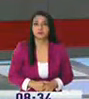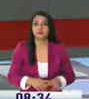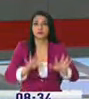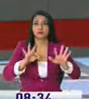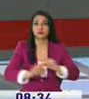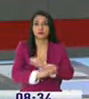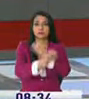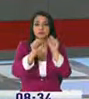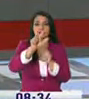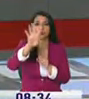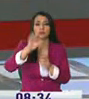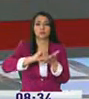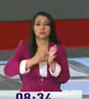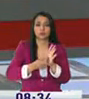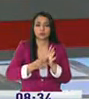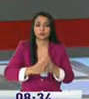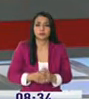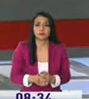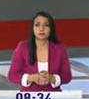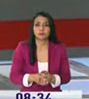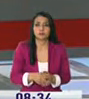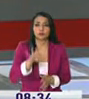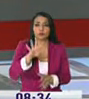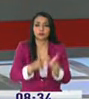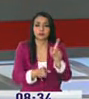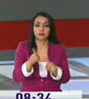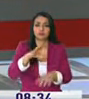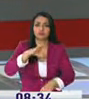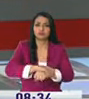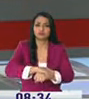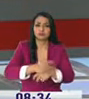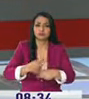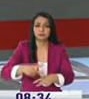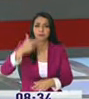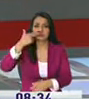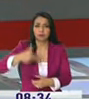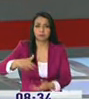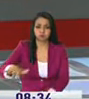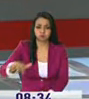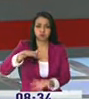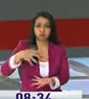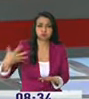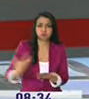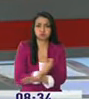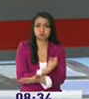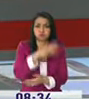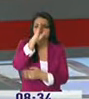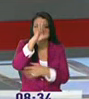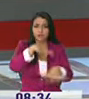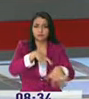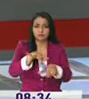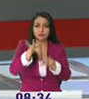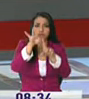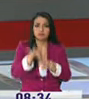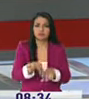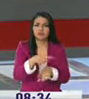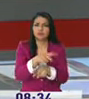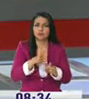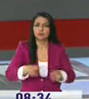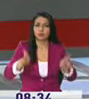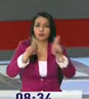4 y contarles que 4 personas fueron detenidas y gran cantidad de combustible incautado. Esto tras el operativo ejecutado por la Unidad de Investigación